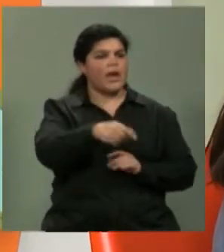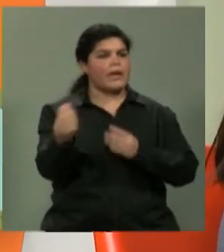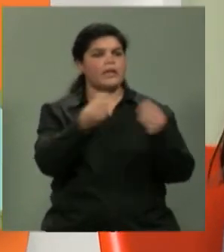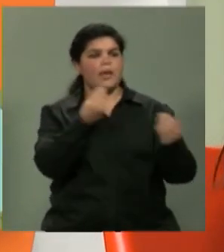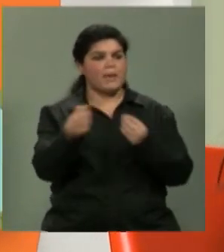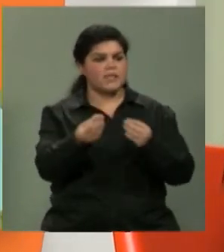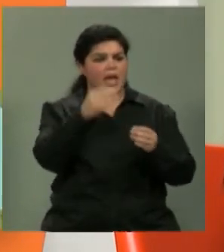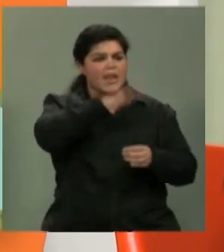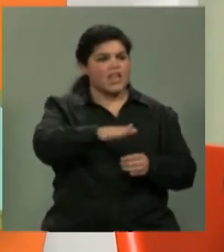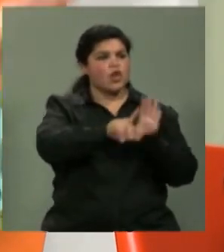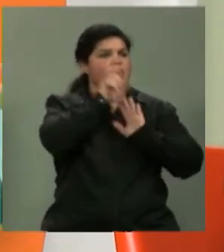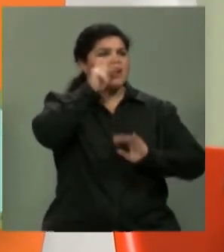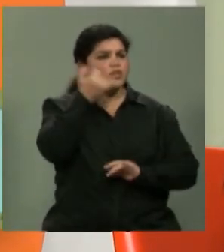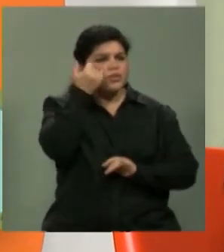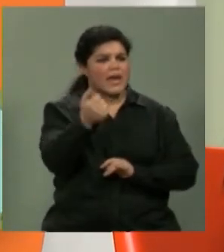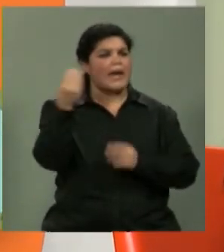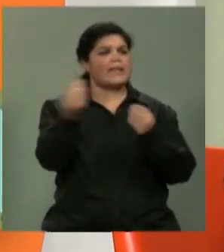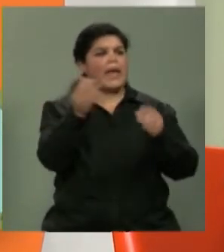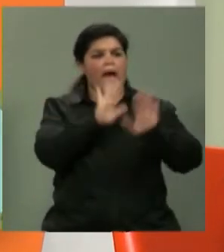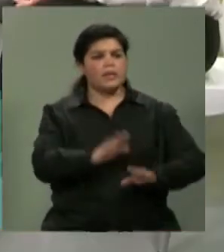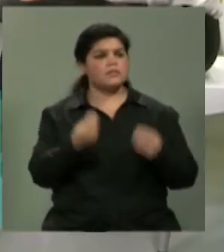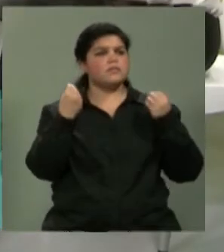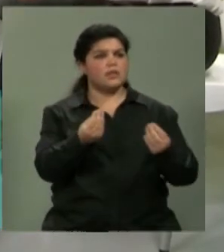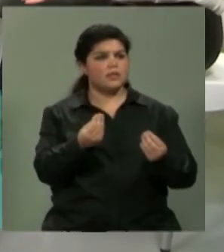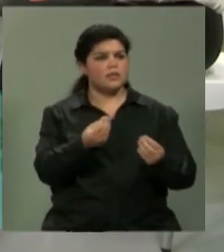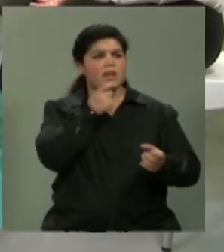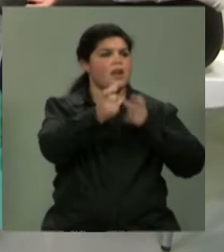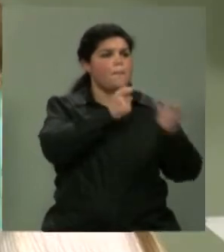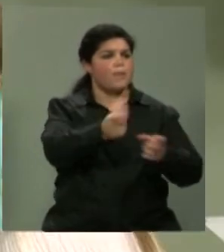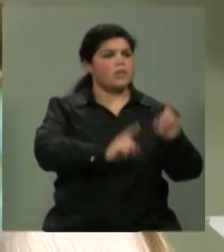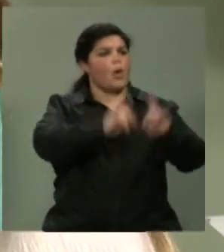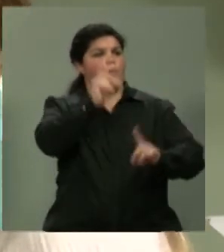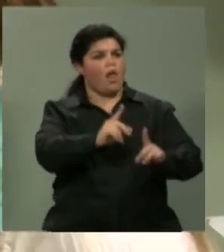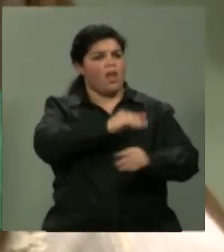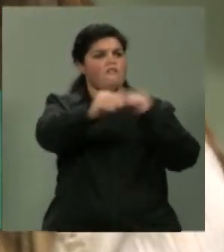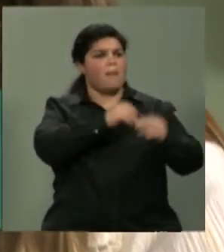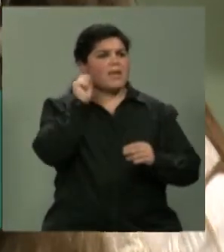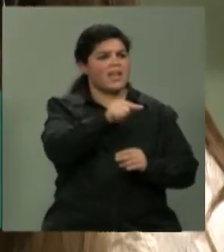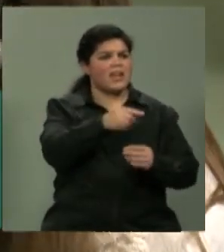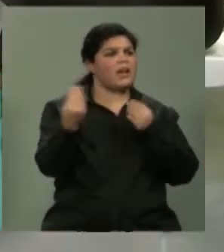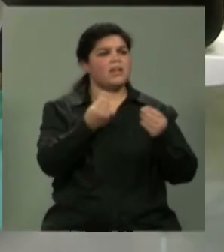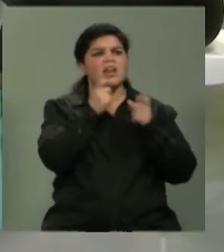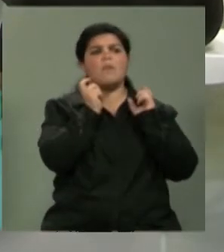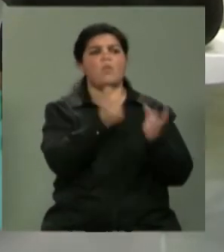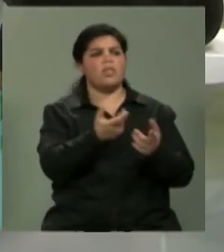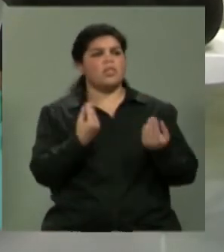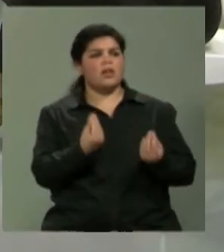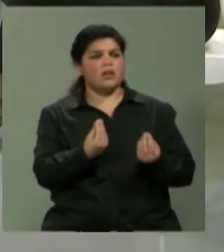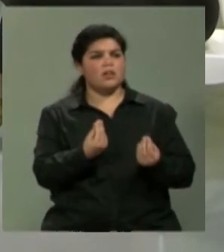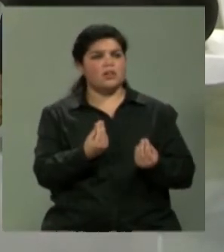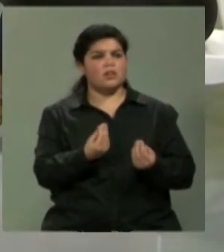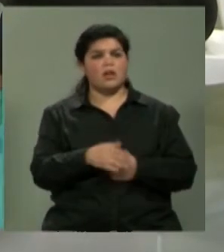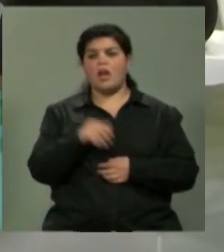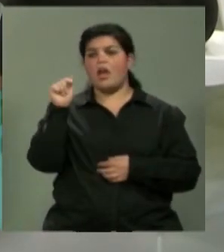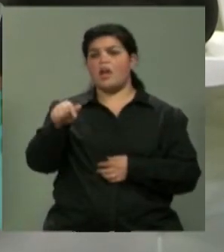hace con ese Si es chico? lindo, ¿Y qué ¿por qué no lo vamos a respuesta? hacer? No, Si es no, lindo. ¿y qué respuesta se le da a ¿Por qué la negarlo? familia? Porque se si es piensa menor más de en el edad, ahora victimario está que en la un centro víctima. de